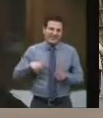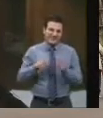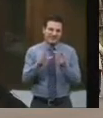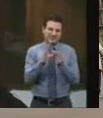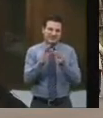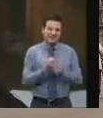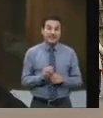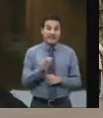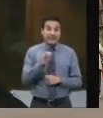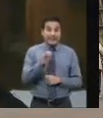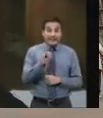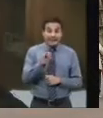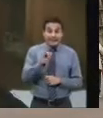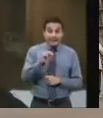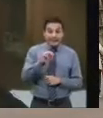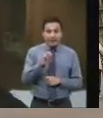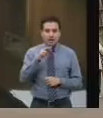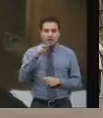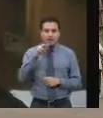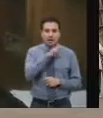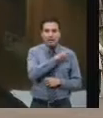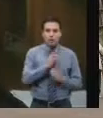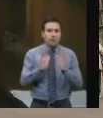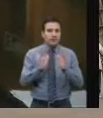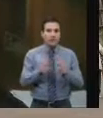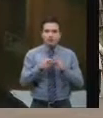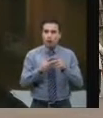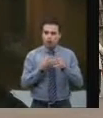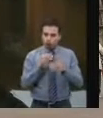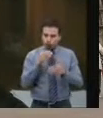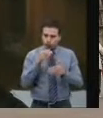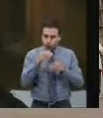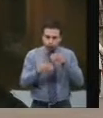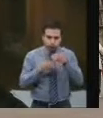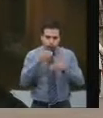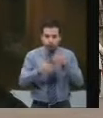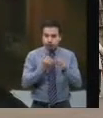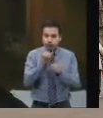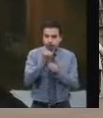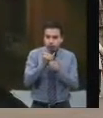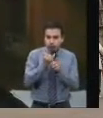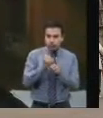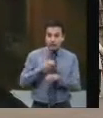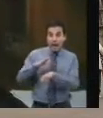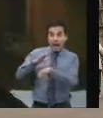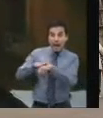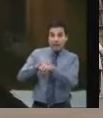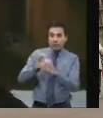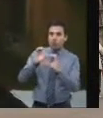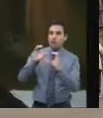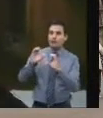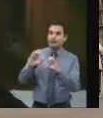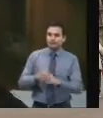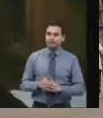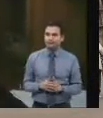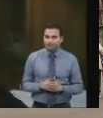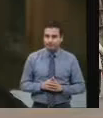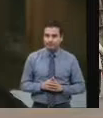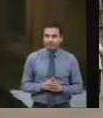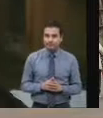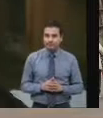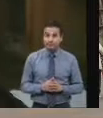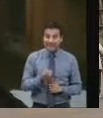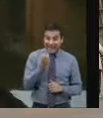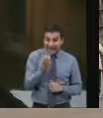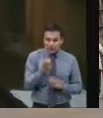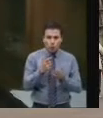el INE inmediatamente inició un procedimiento oficioso y dictó medidas cautelares. La conducta era particularmente grave